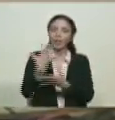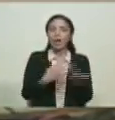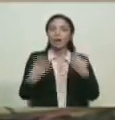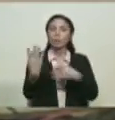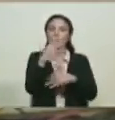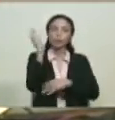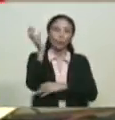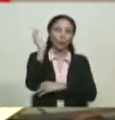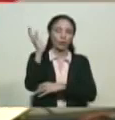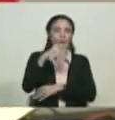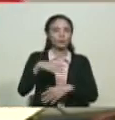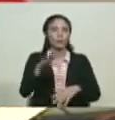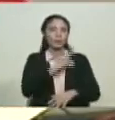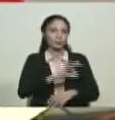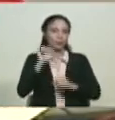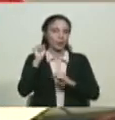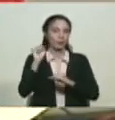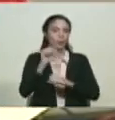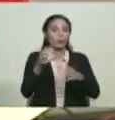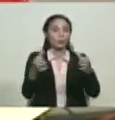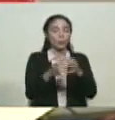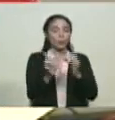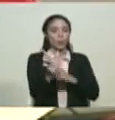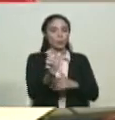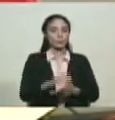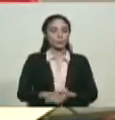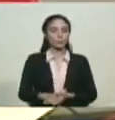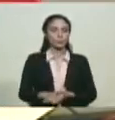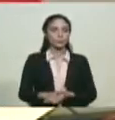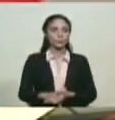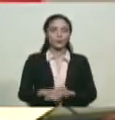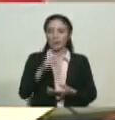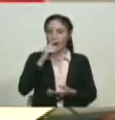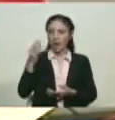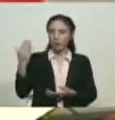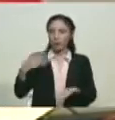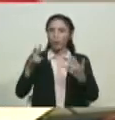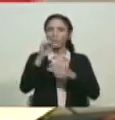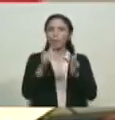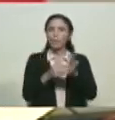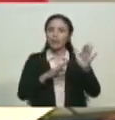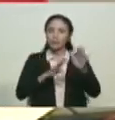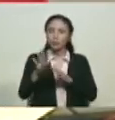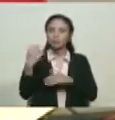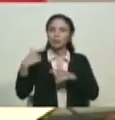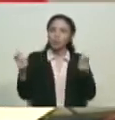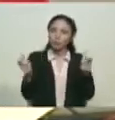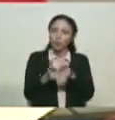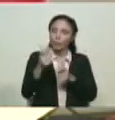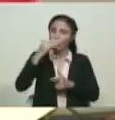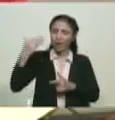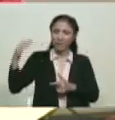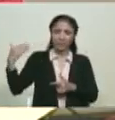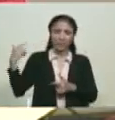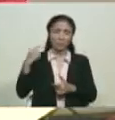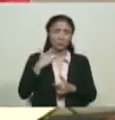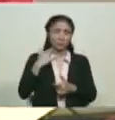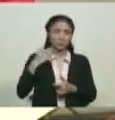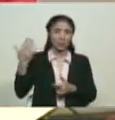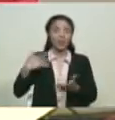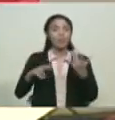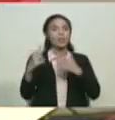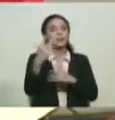congreso socialista en nuestro partido el año 2014 nos reunimos nosotros fue el tercer